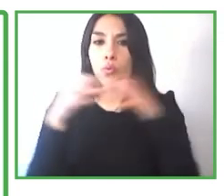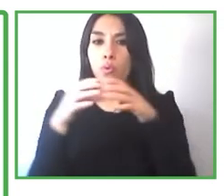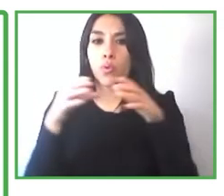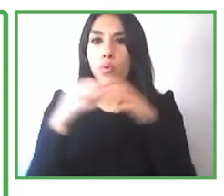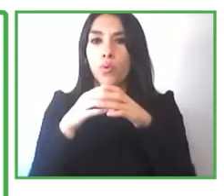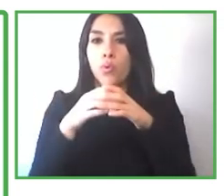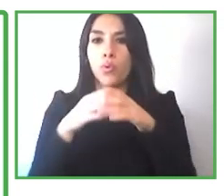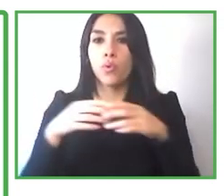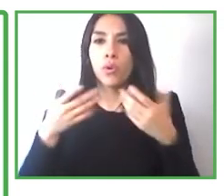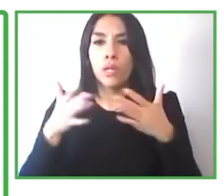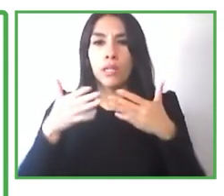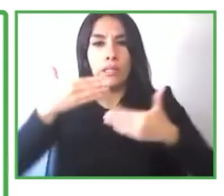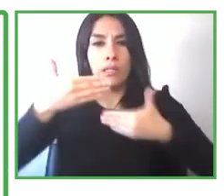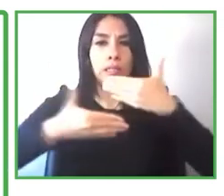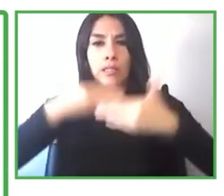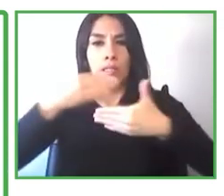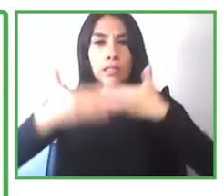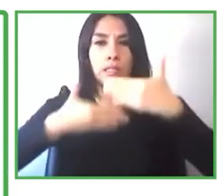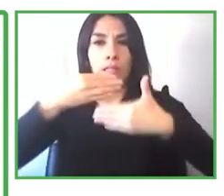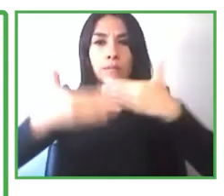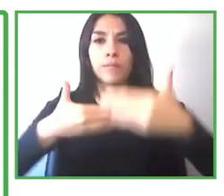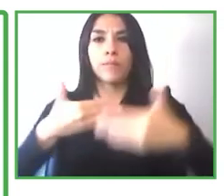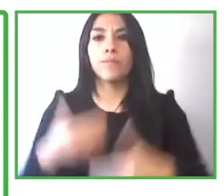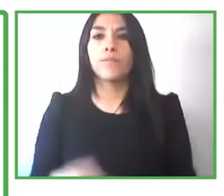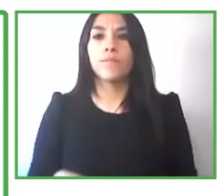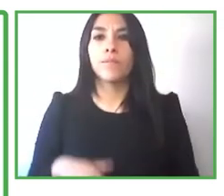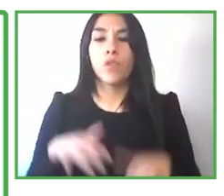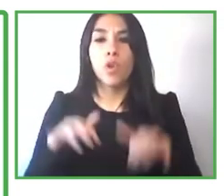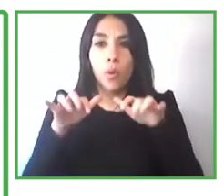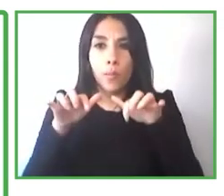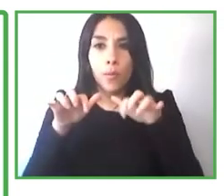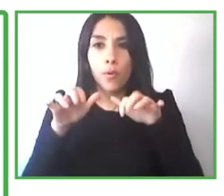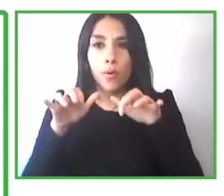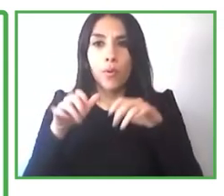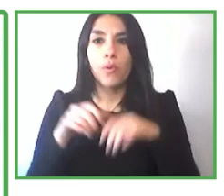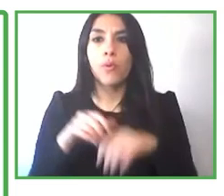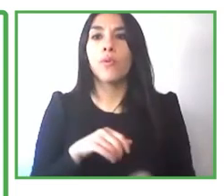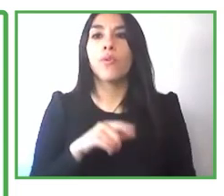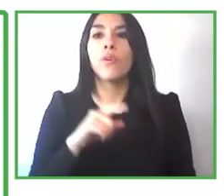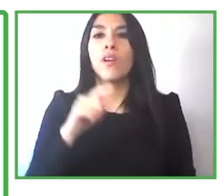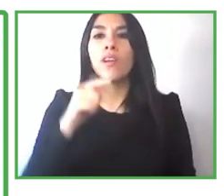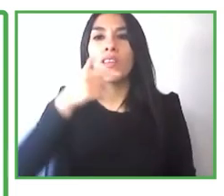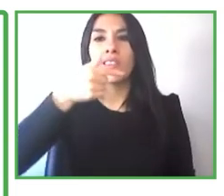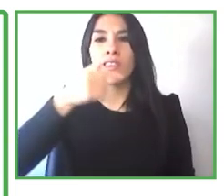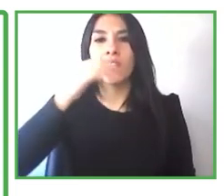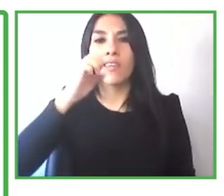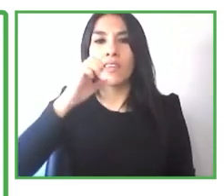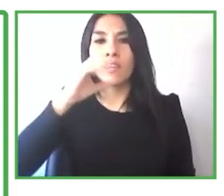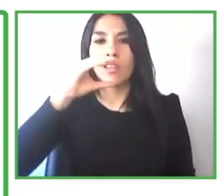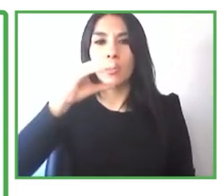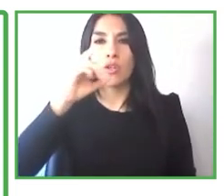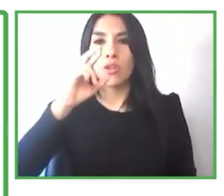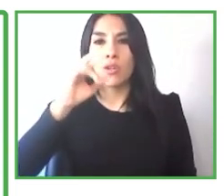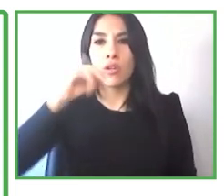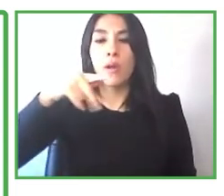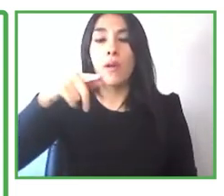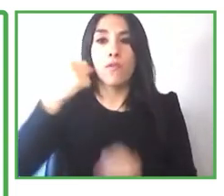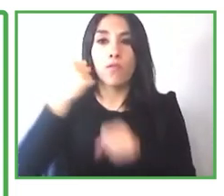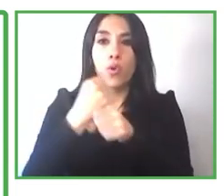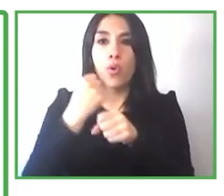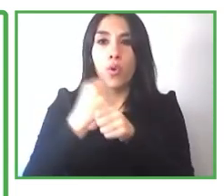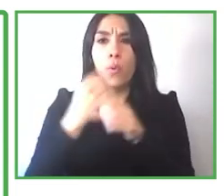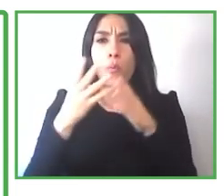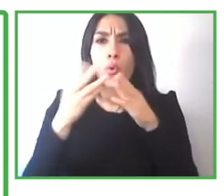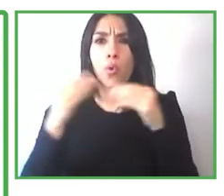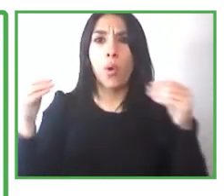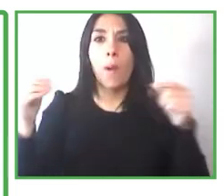el TCPID y trabajamos mucho para preparar a cada persona y para tratar de hacer una